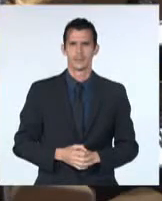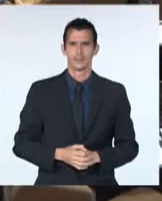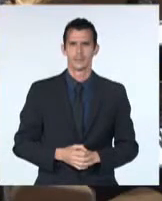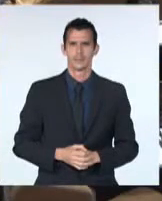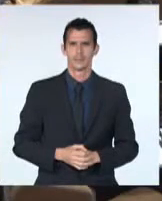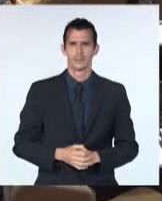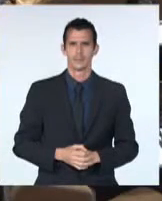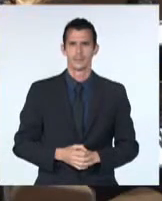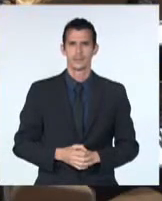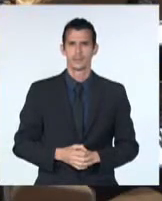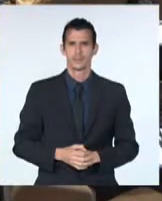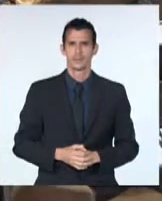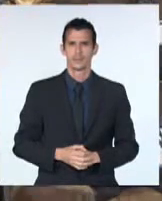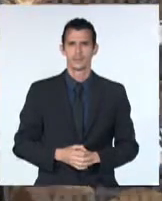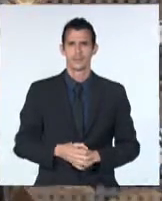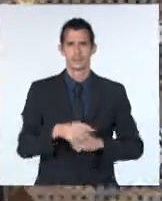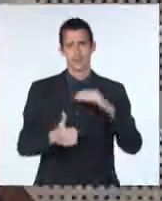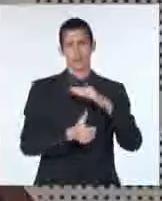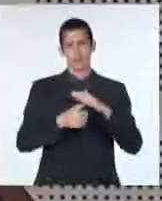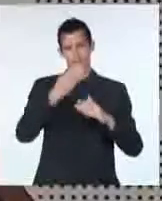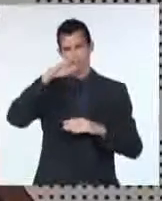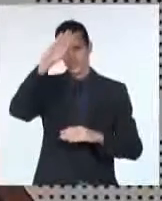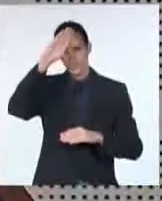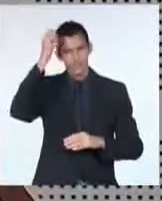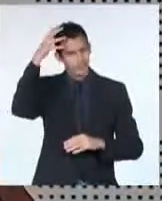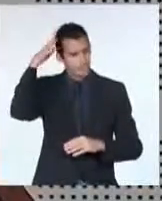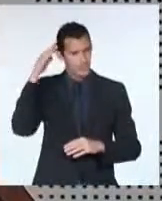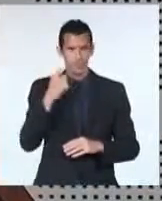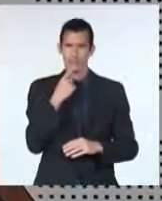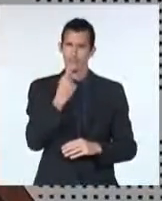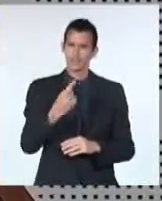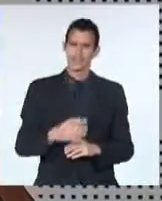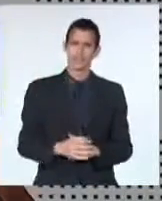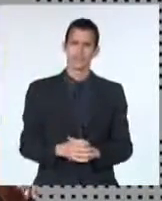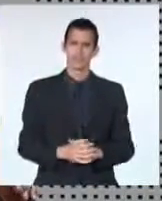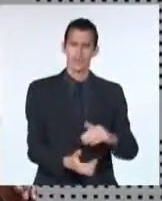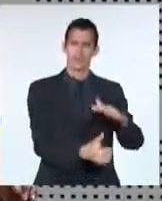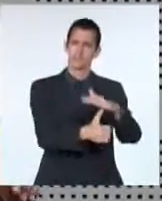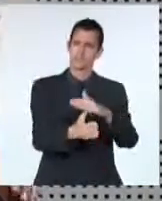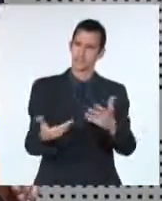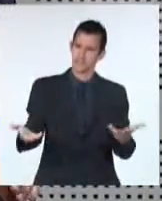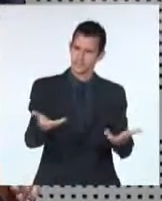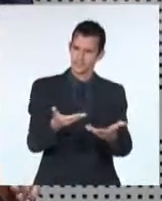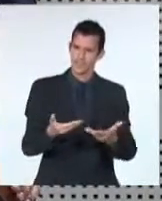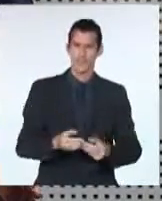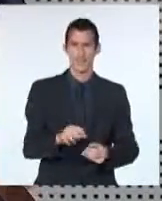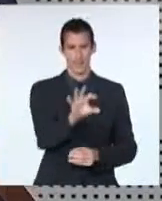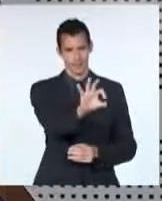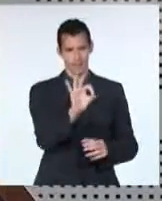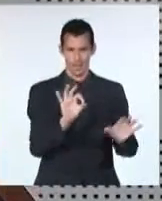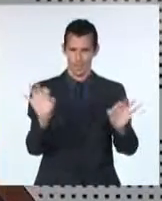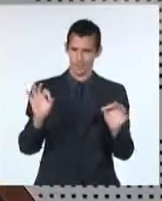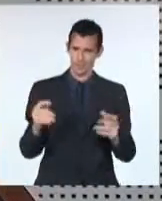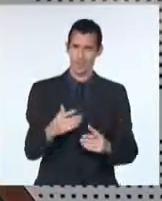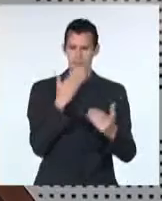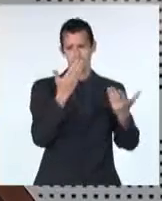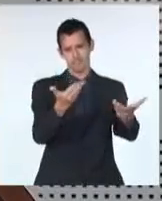Excelencias, distinguidos delegados e invitados, sean todos cálidamente bienvenidos a